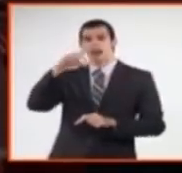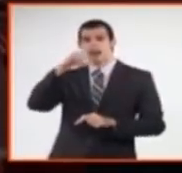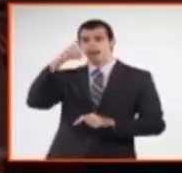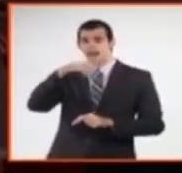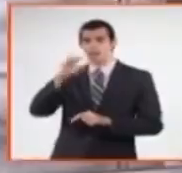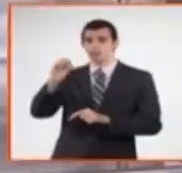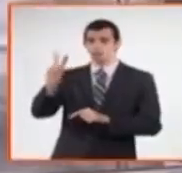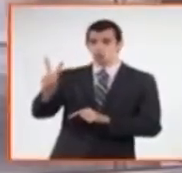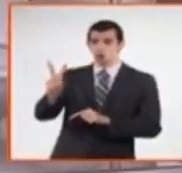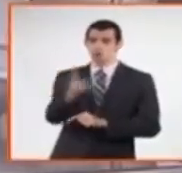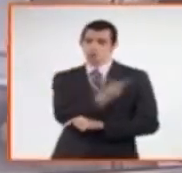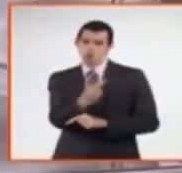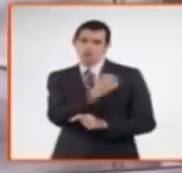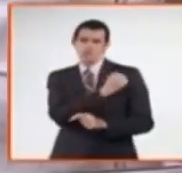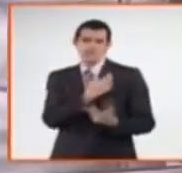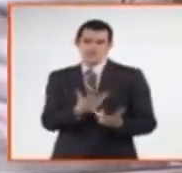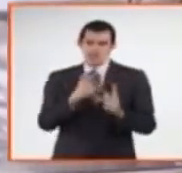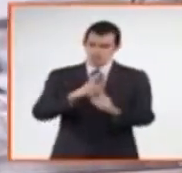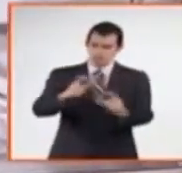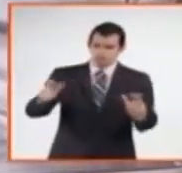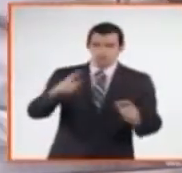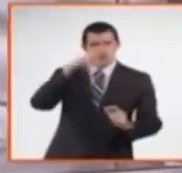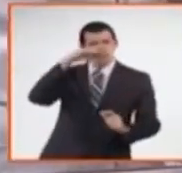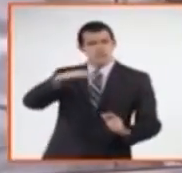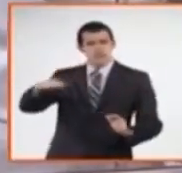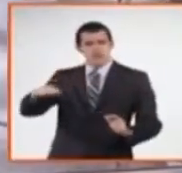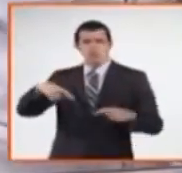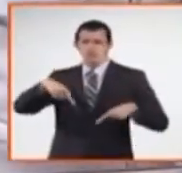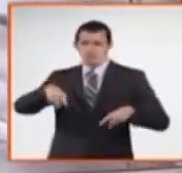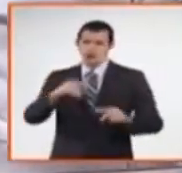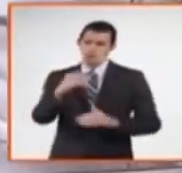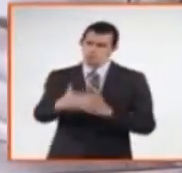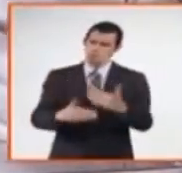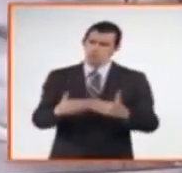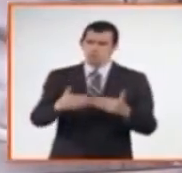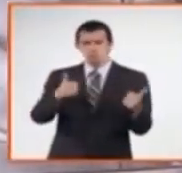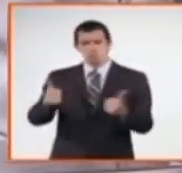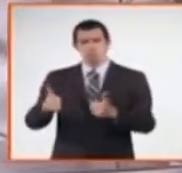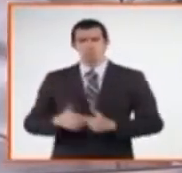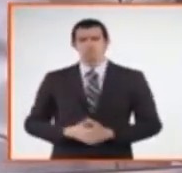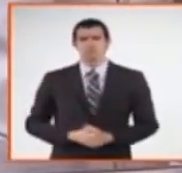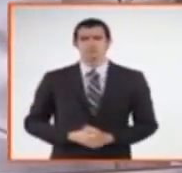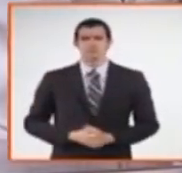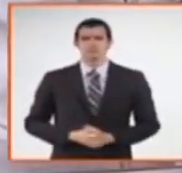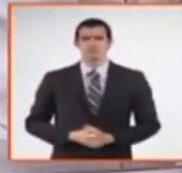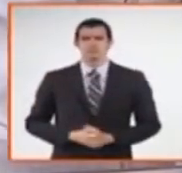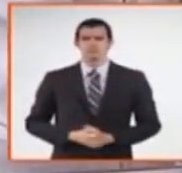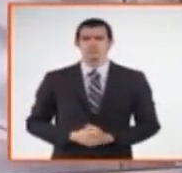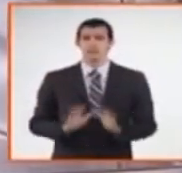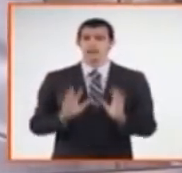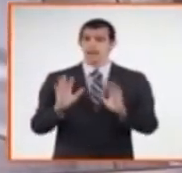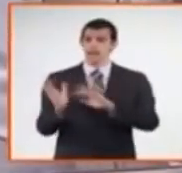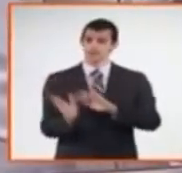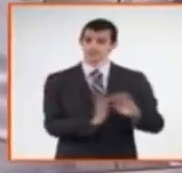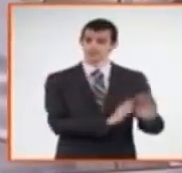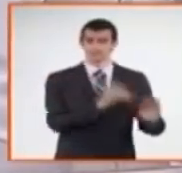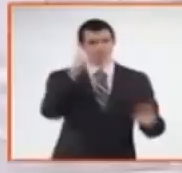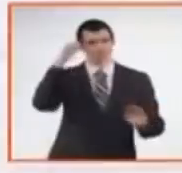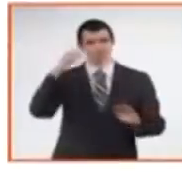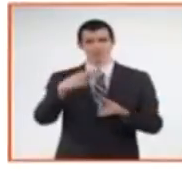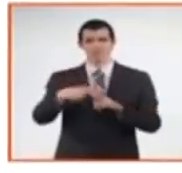de noticias que pudiéramos decirle alguna soberana la vacuna soberana blue fue diseñada como refuerzo a la humanidad